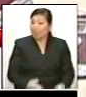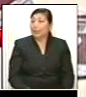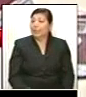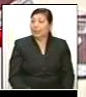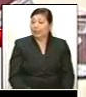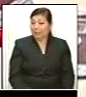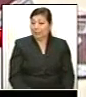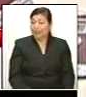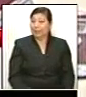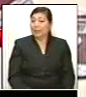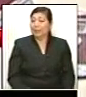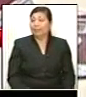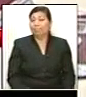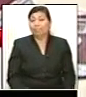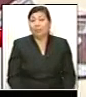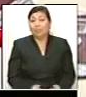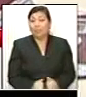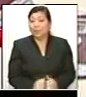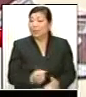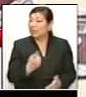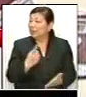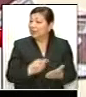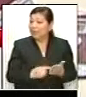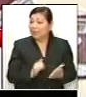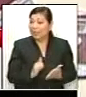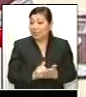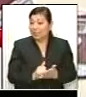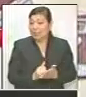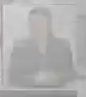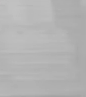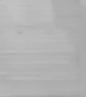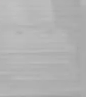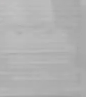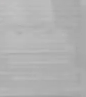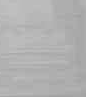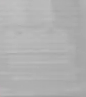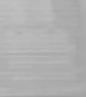extraordinaria, ojo, con el fin de hacer un trabajo.